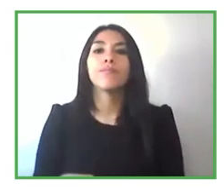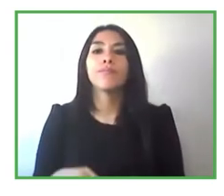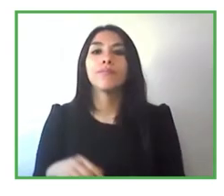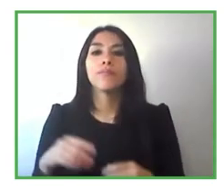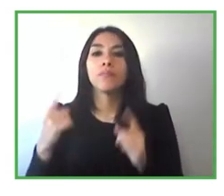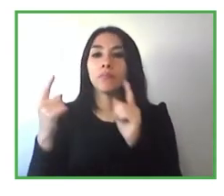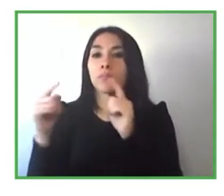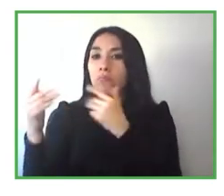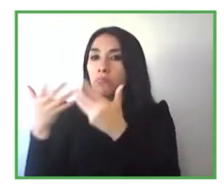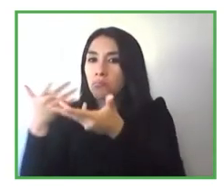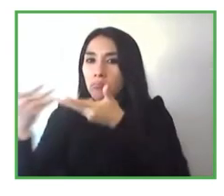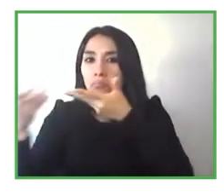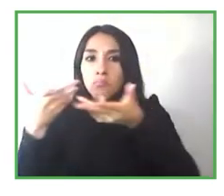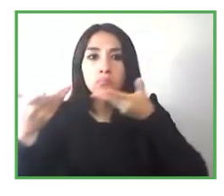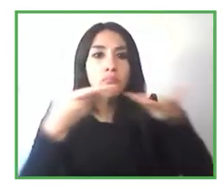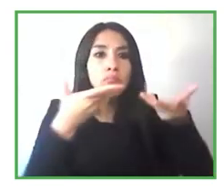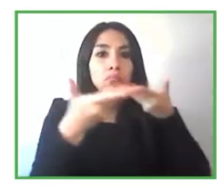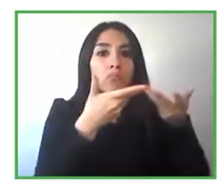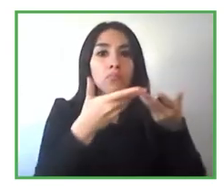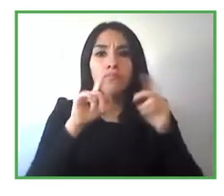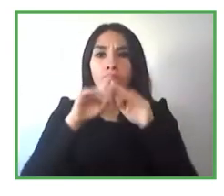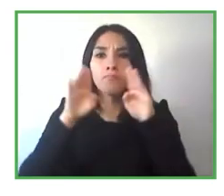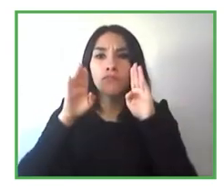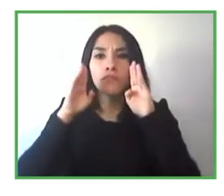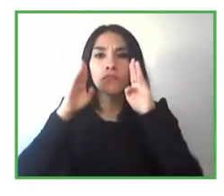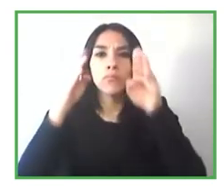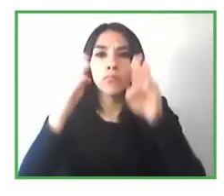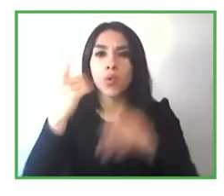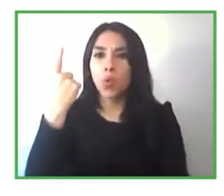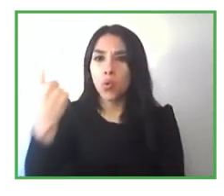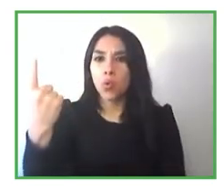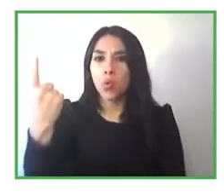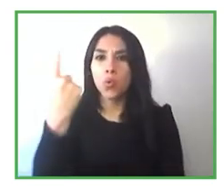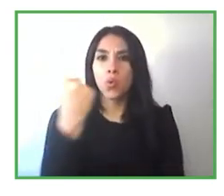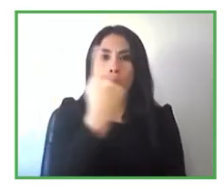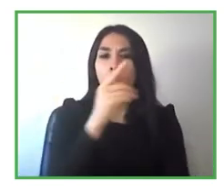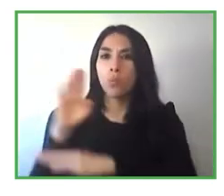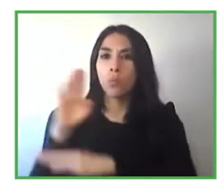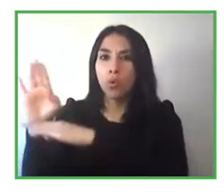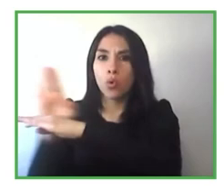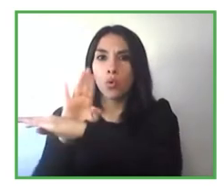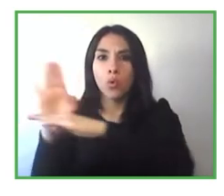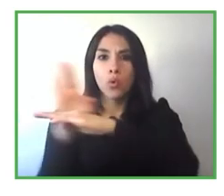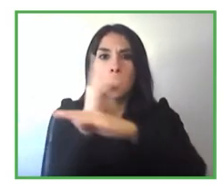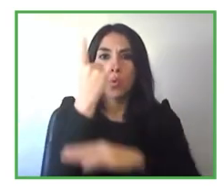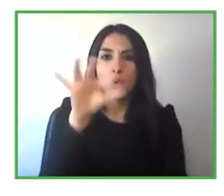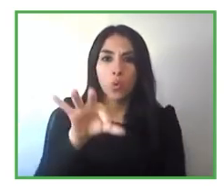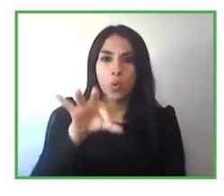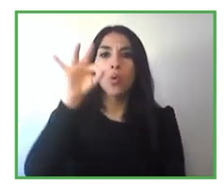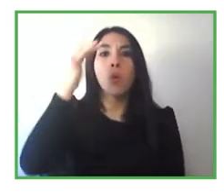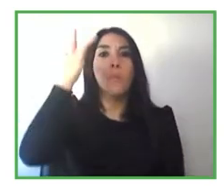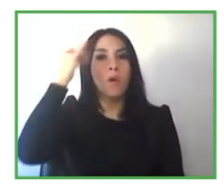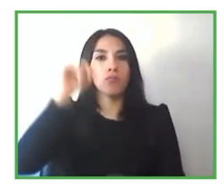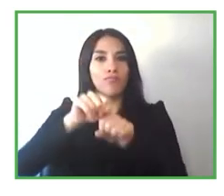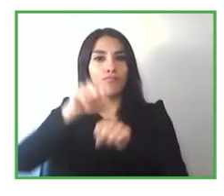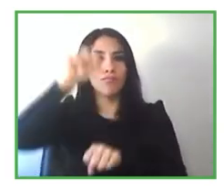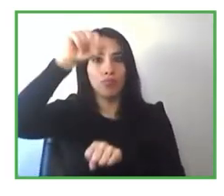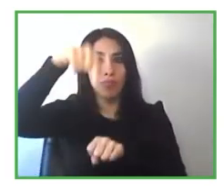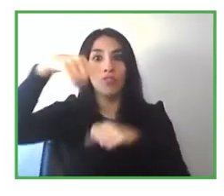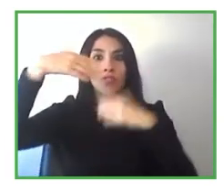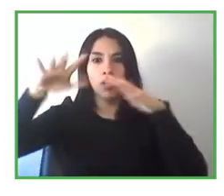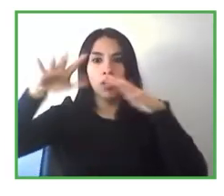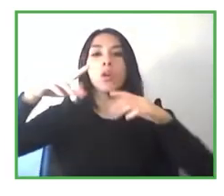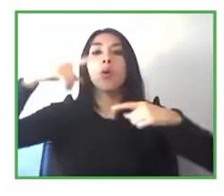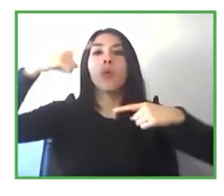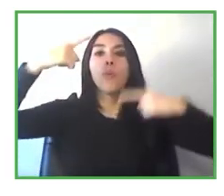única, cada graduado es único, por lo tanto tenemos que adaptar las políticas y procedimientos para cada